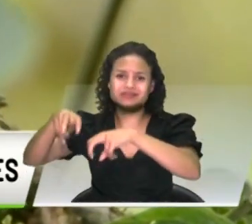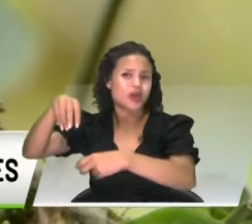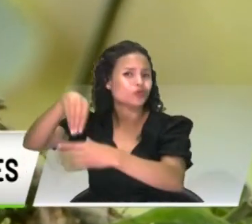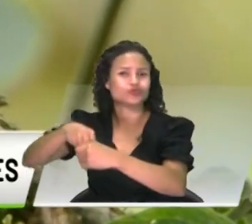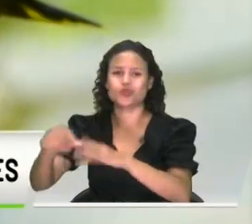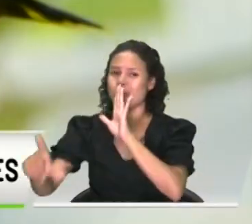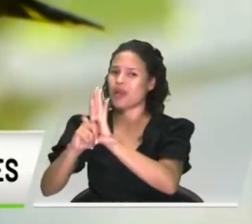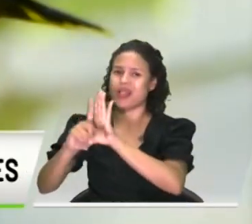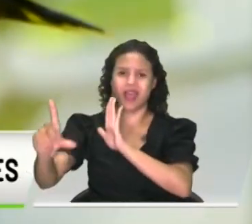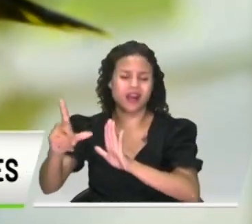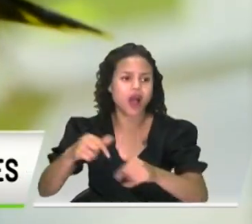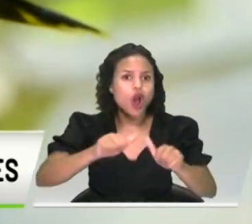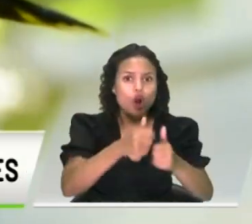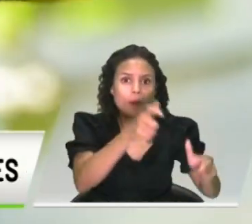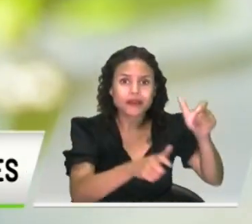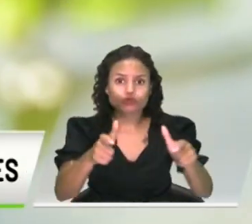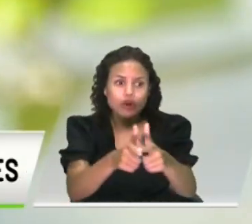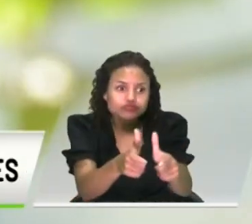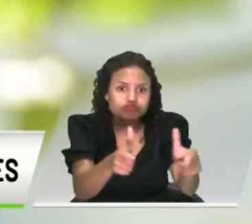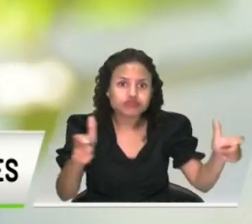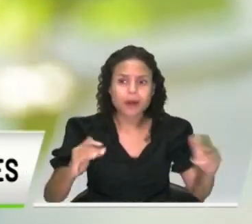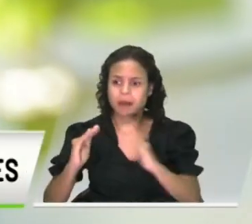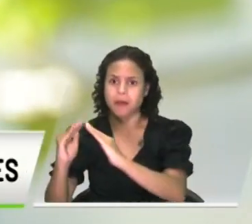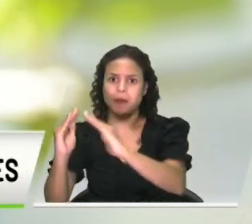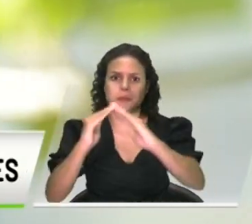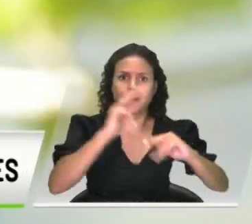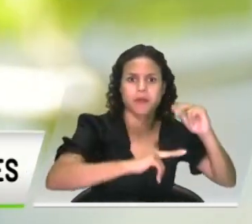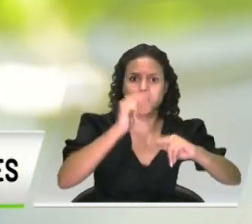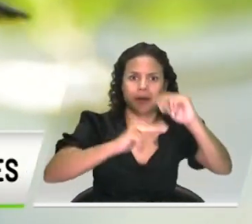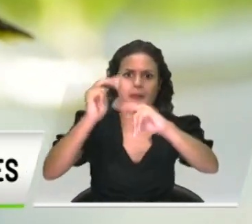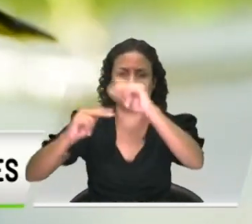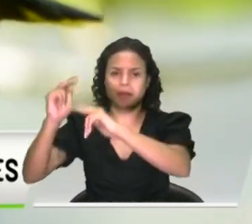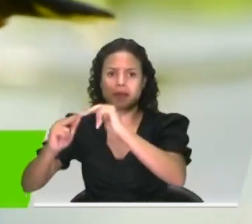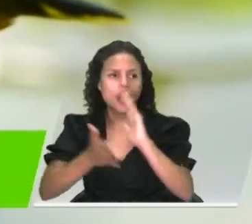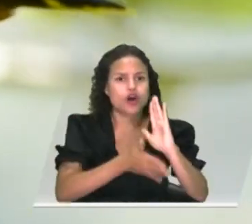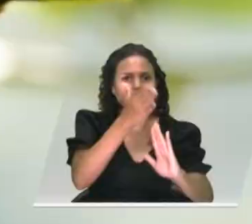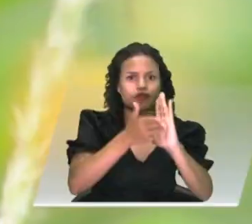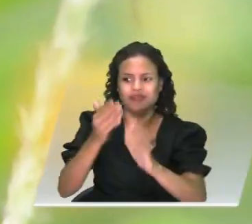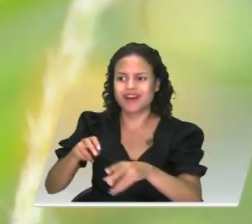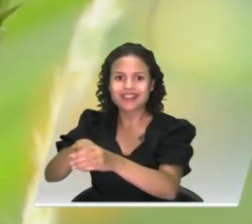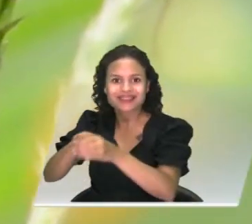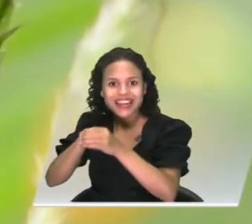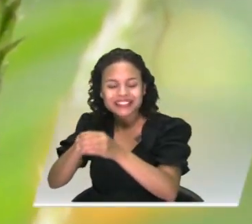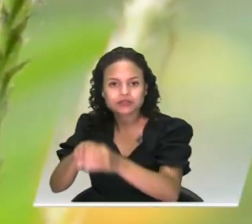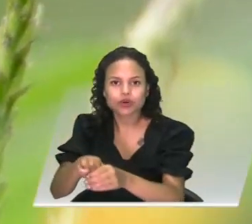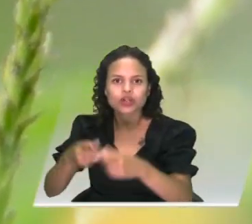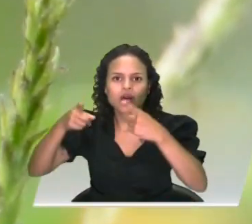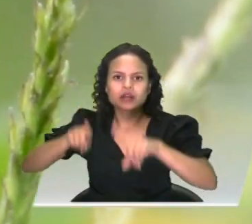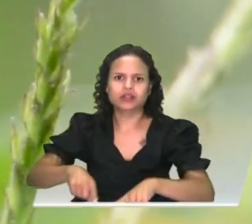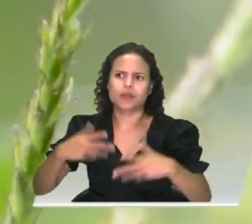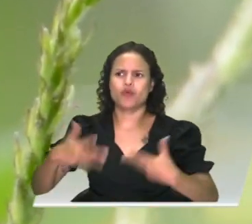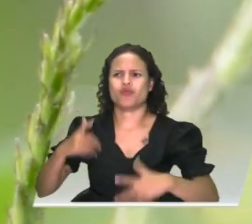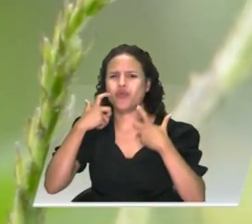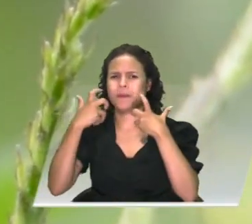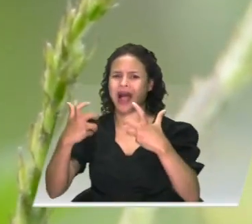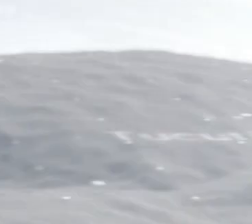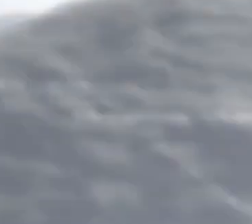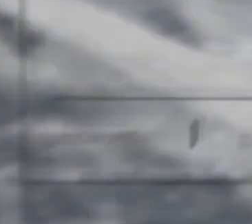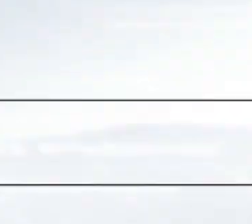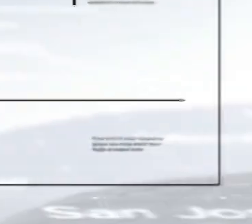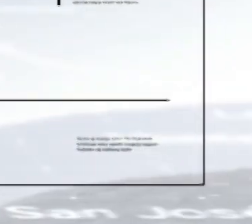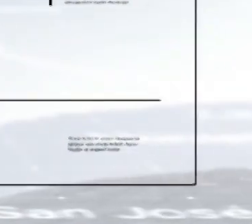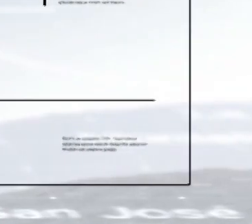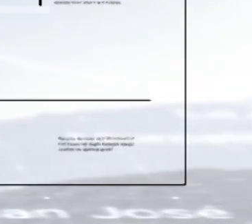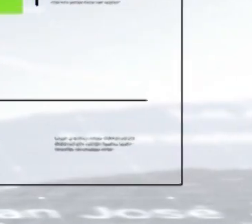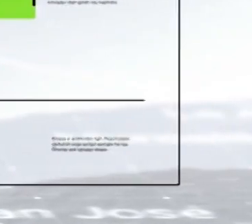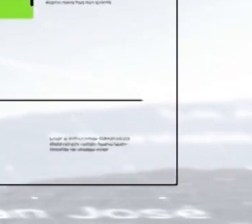el crecimiento urbano, comercial y residencial, la infraestructura, el transporte y la caza excesiva, entre otras.